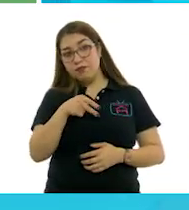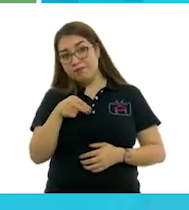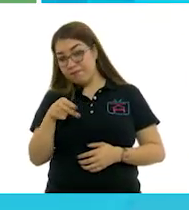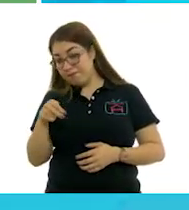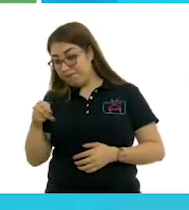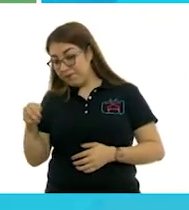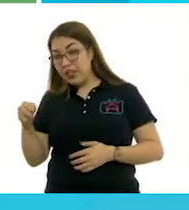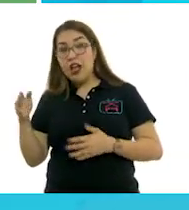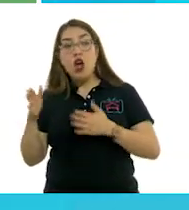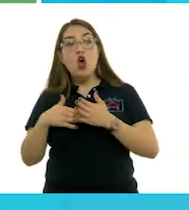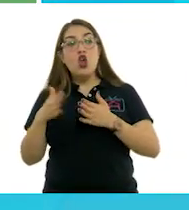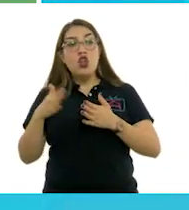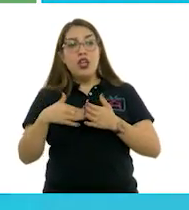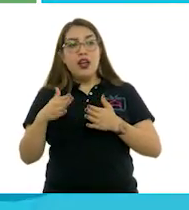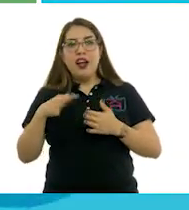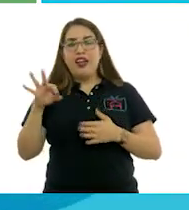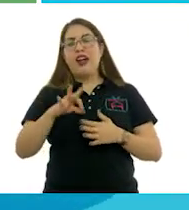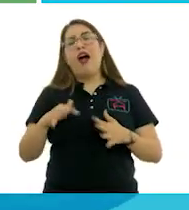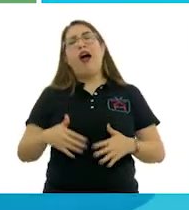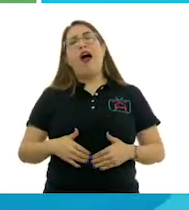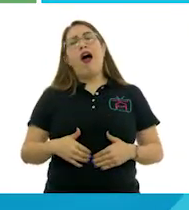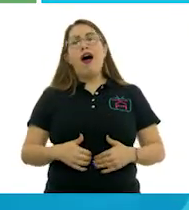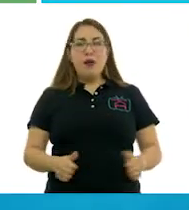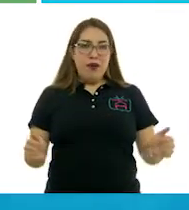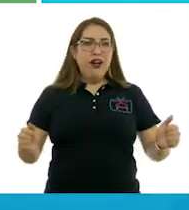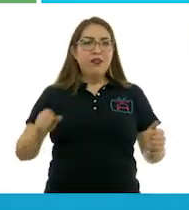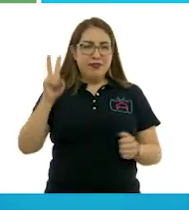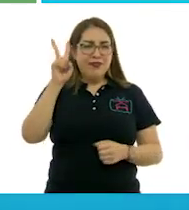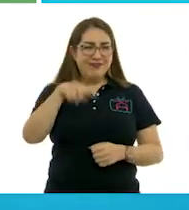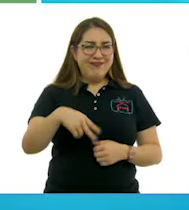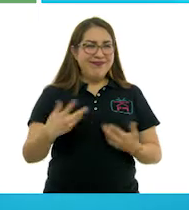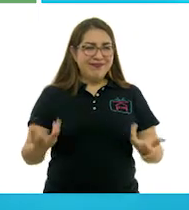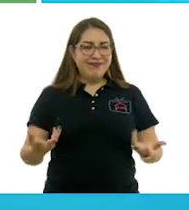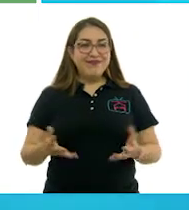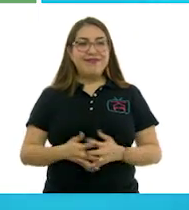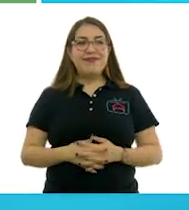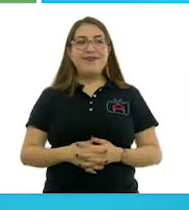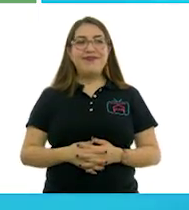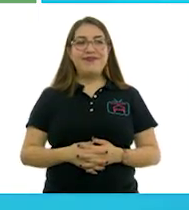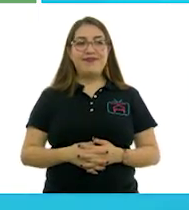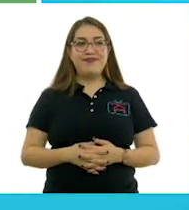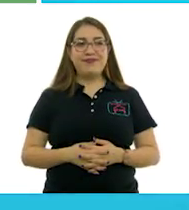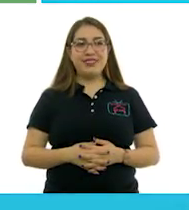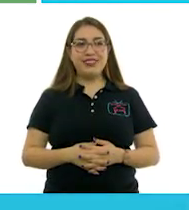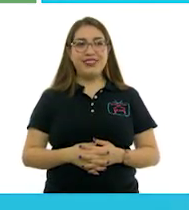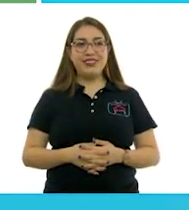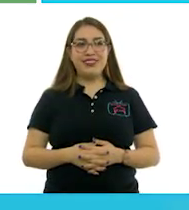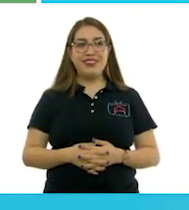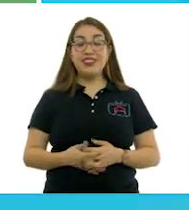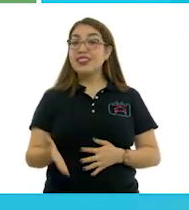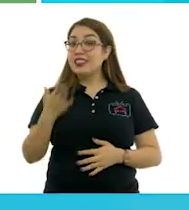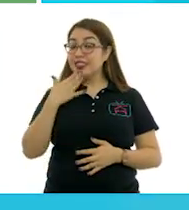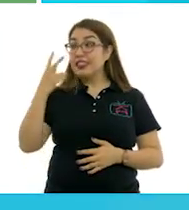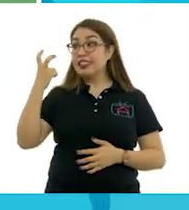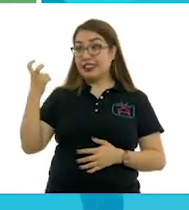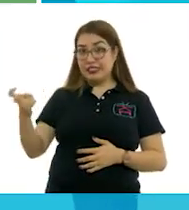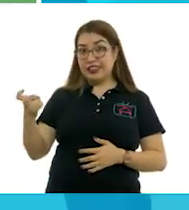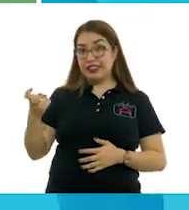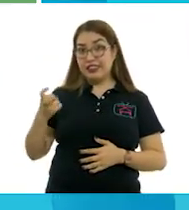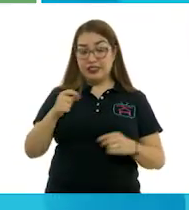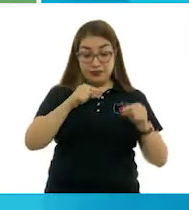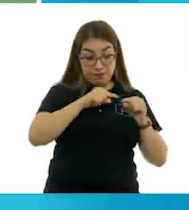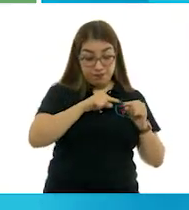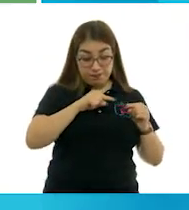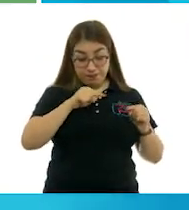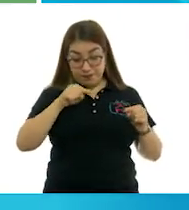cocina directamente. A lo mejor me dio hambre, ¿verdad? Exacto. Híjole, muy bien. Esa es una